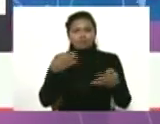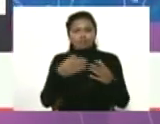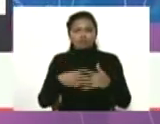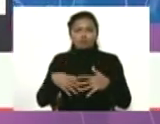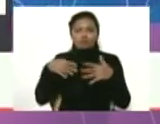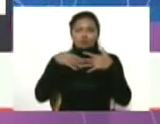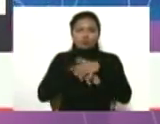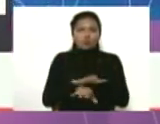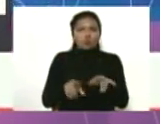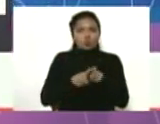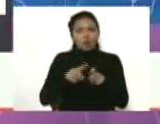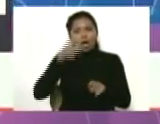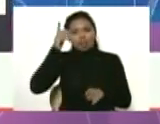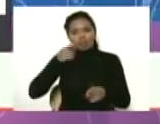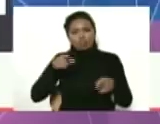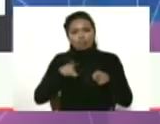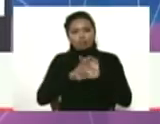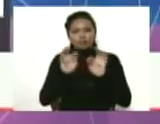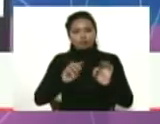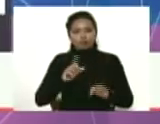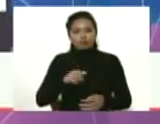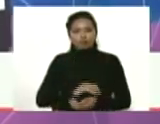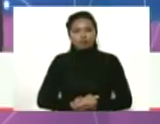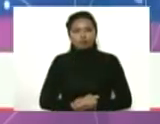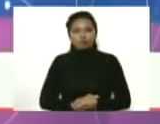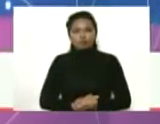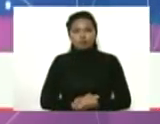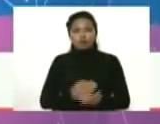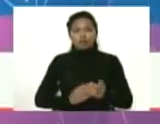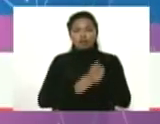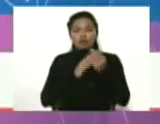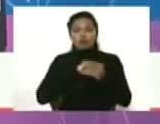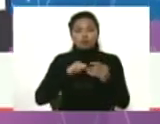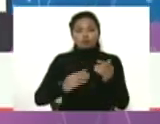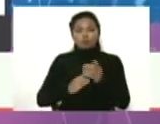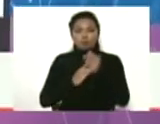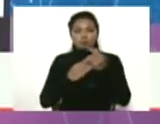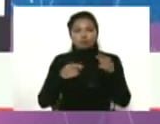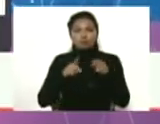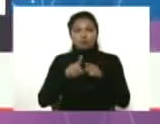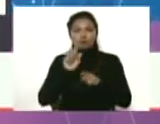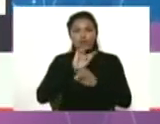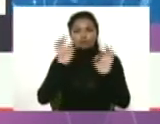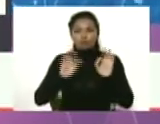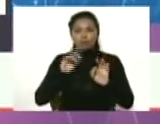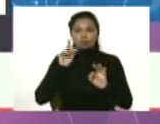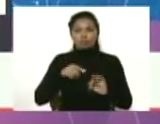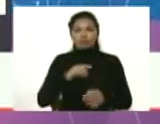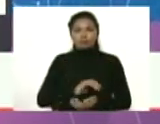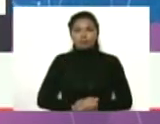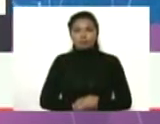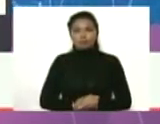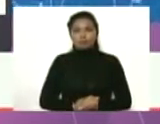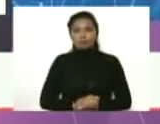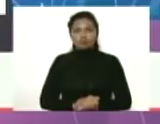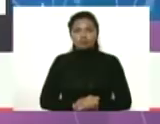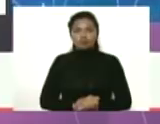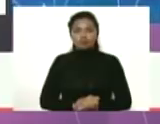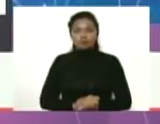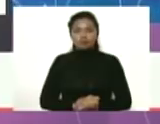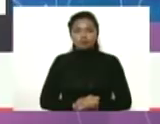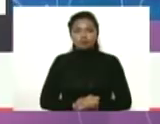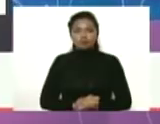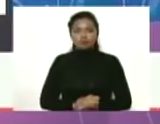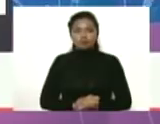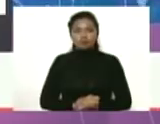unión cívico-militar, legado de nuestro comandante eterno y supremo, Hugo Rafael Chávez Frías.